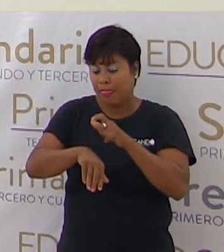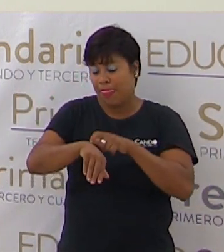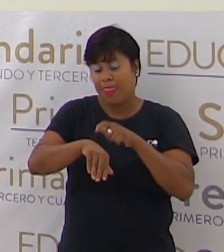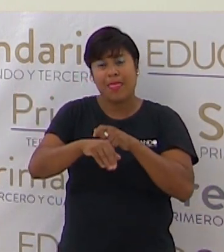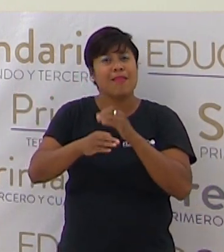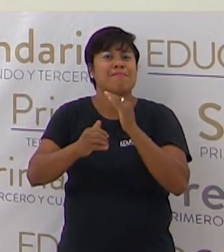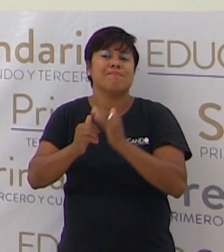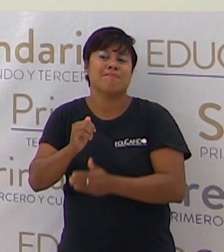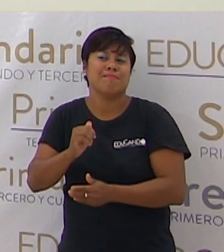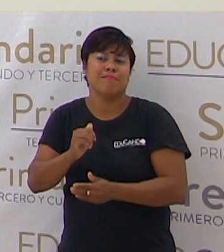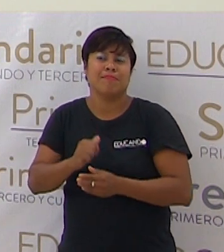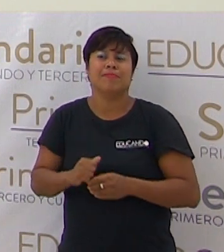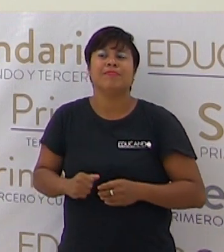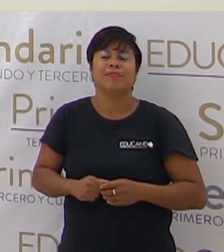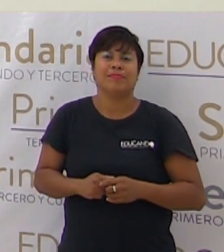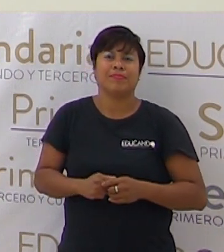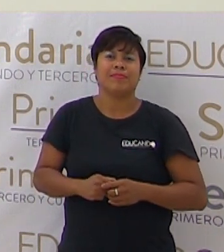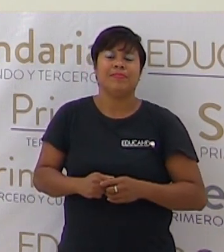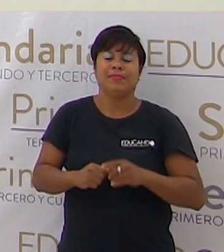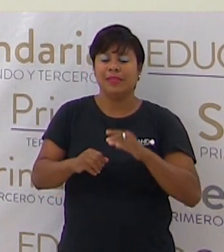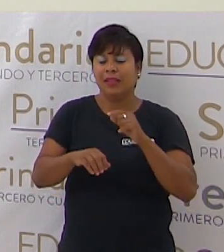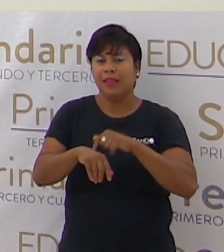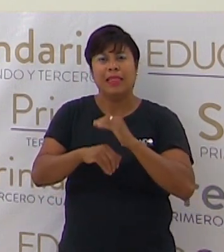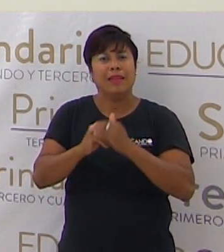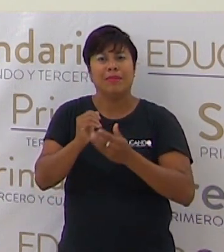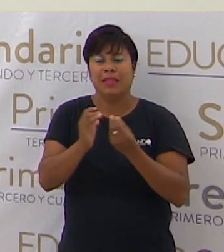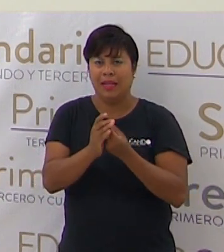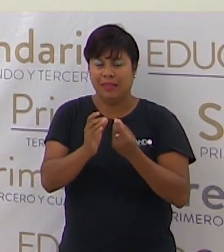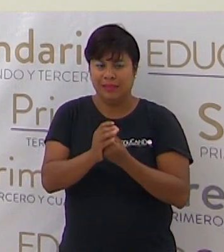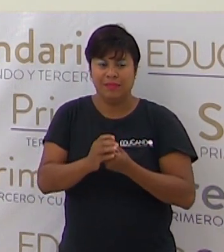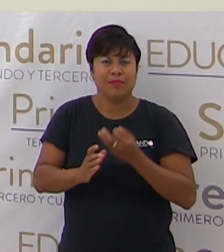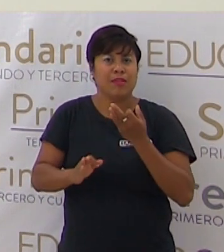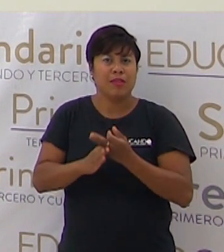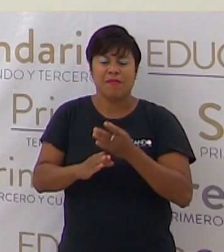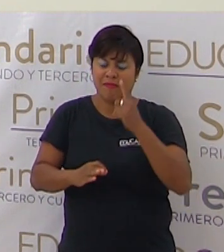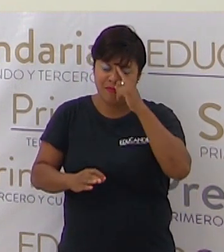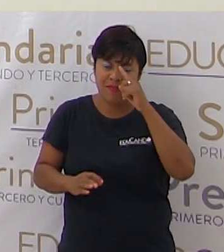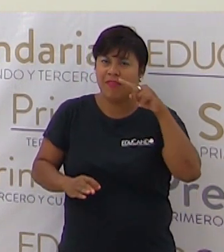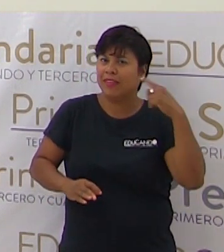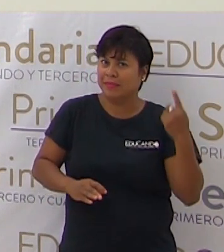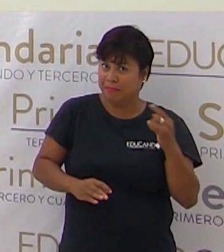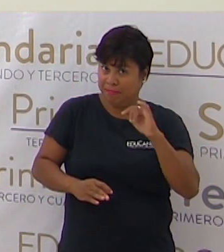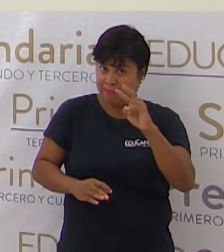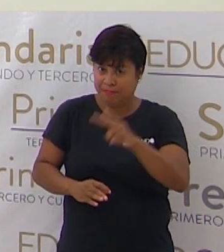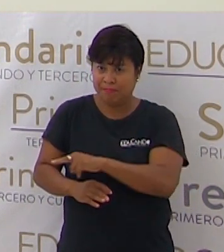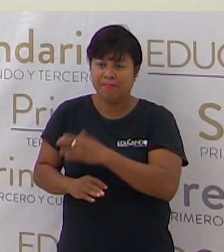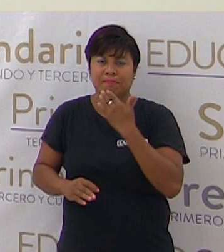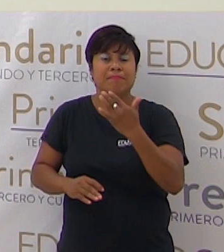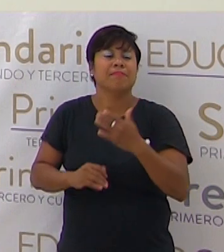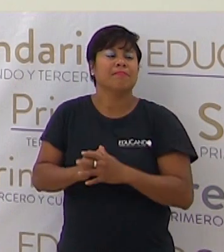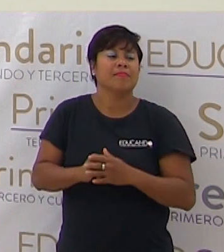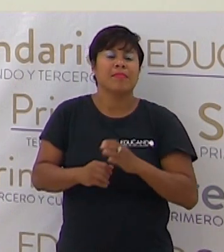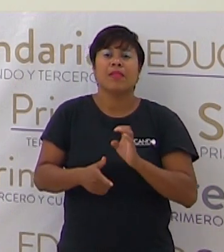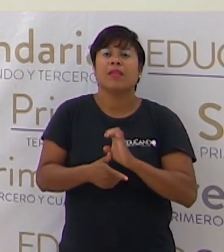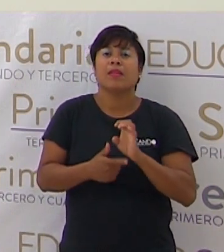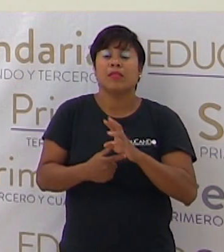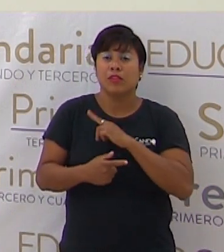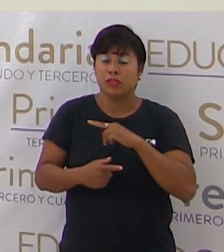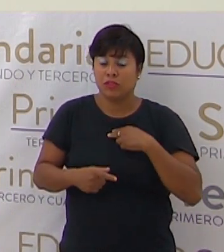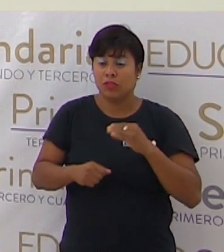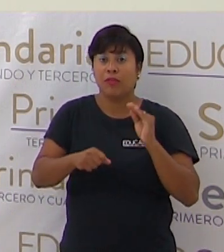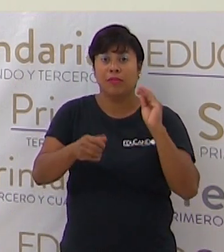ya casi se nos acaba la clase del día de hoy, que estuvo muy fácil, ¿verdad? Muy bien. Entonces vamos a poner